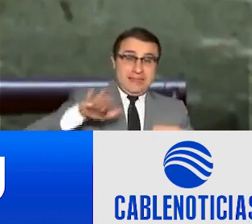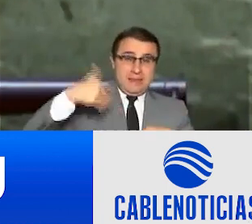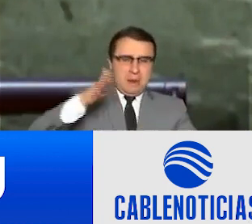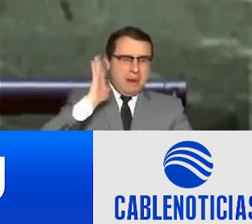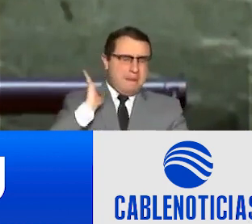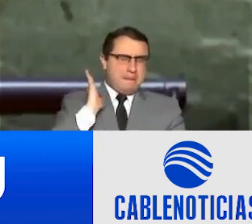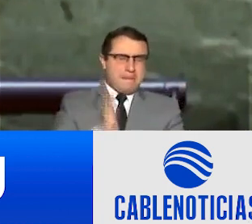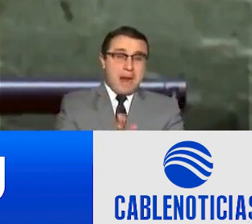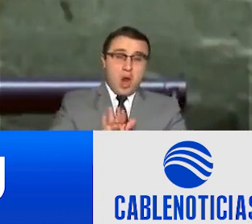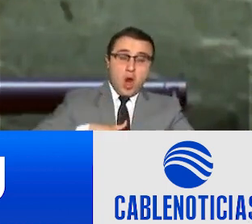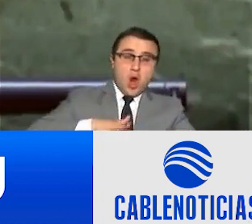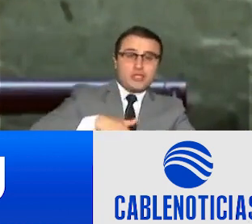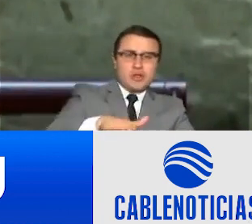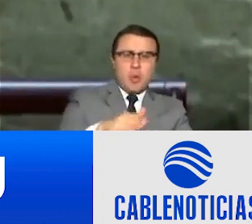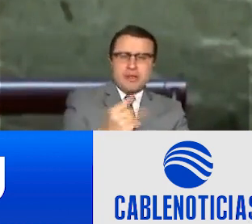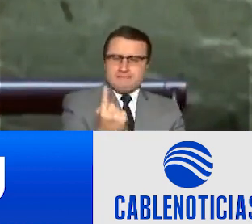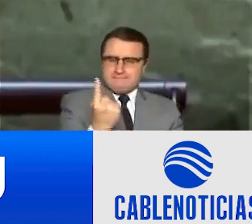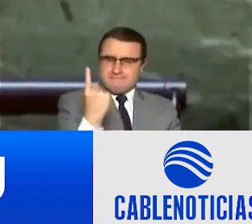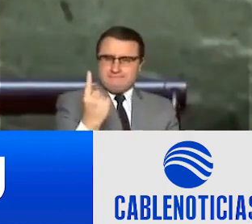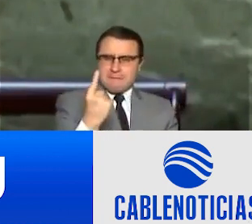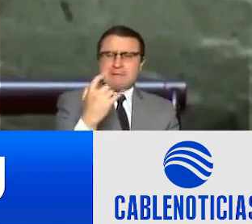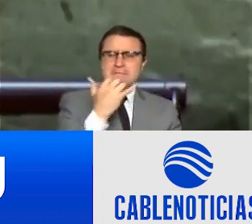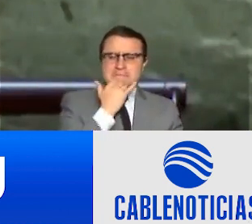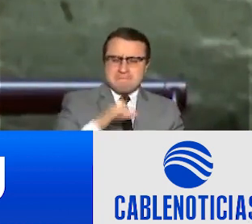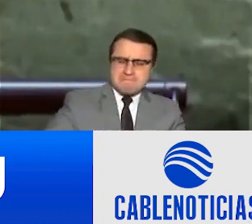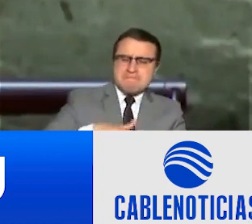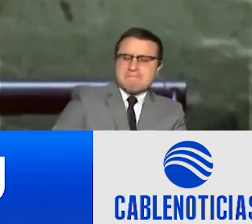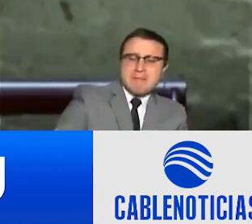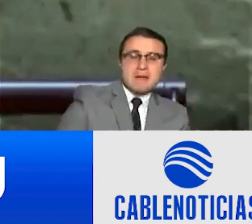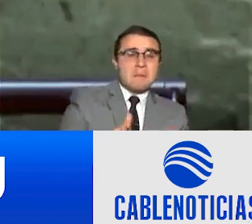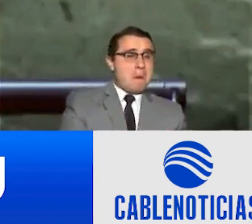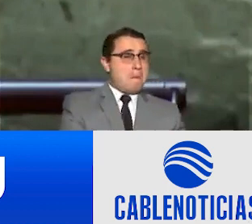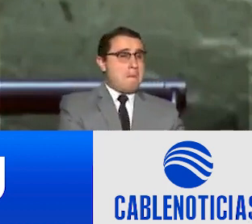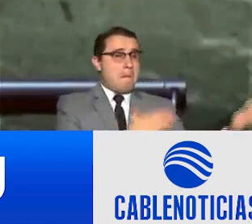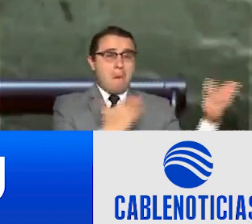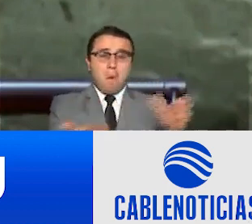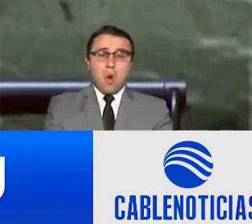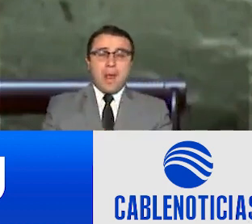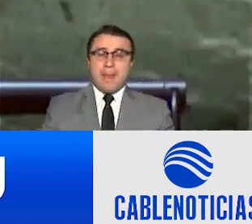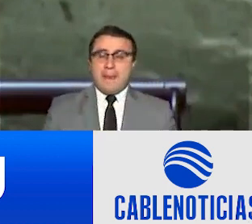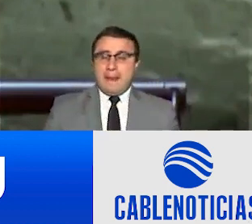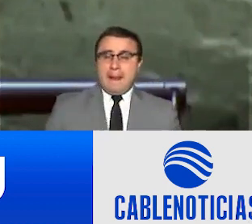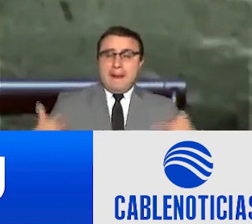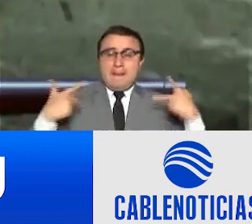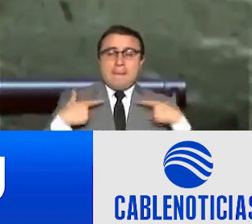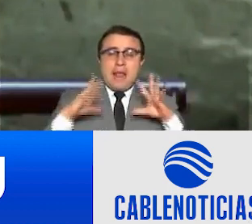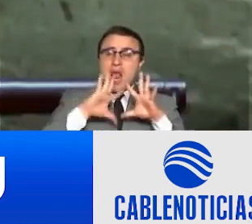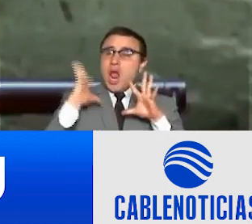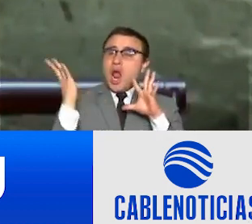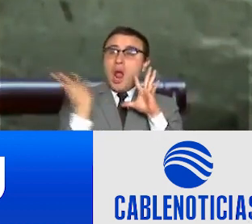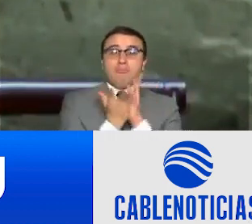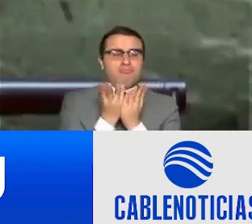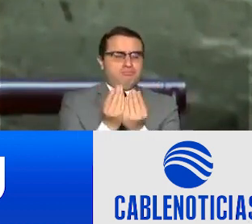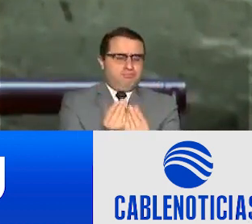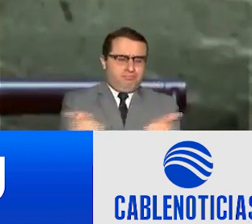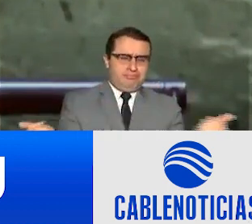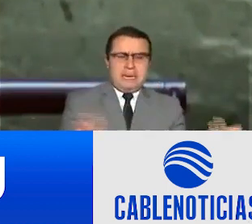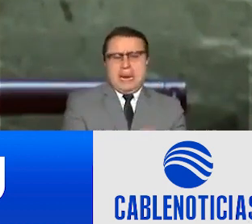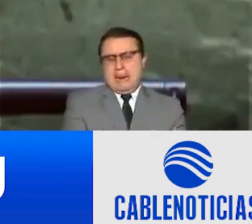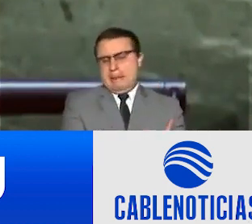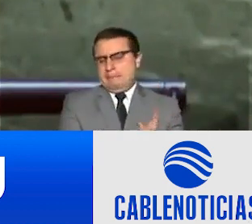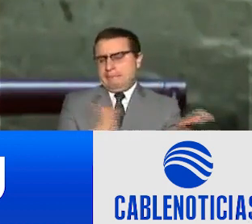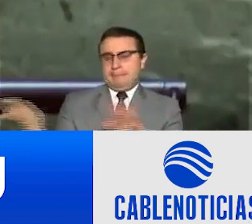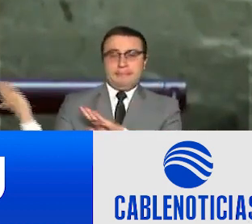consecuencia, la muerte, la extinción de la vida en el planeta. No